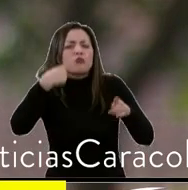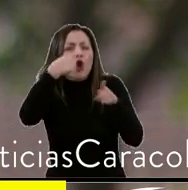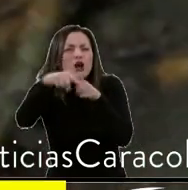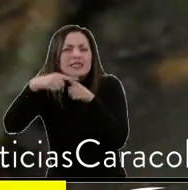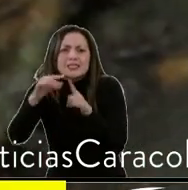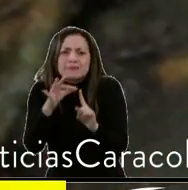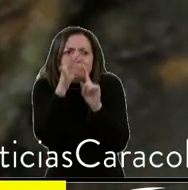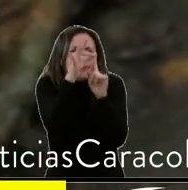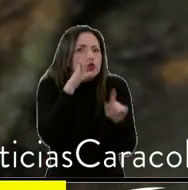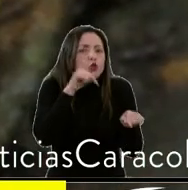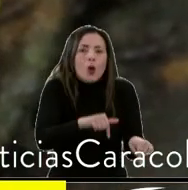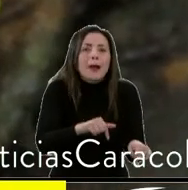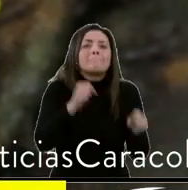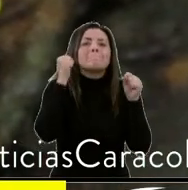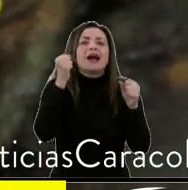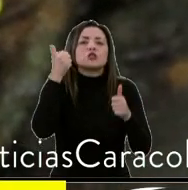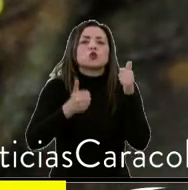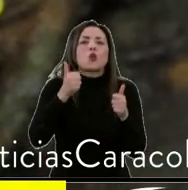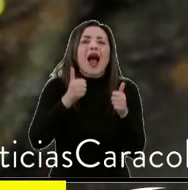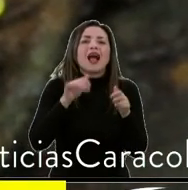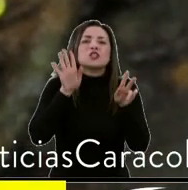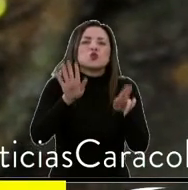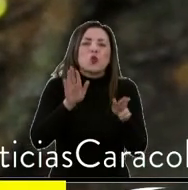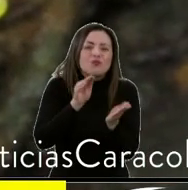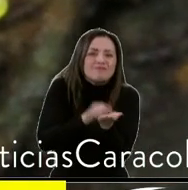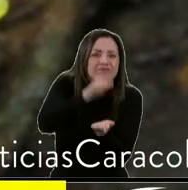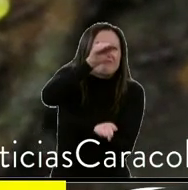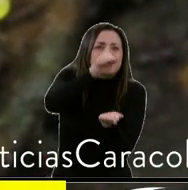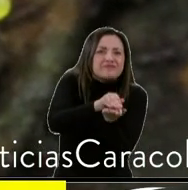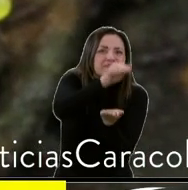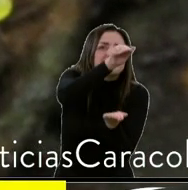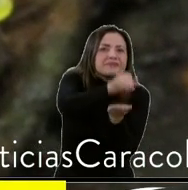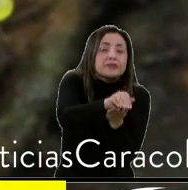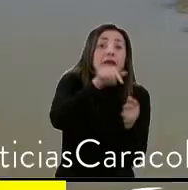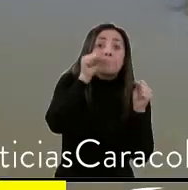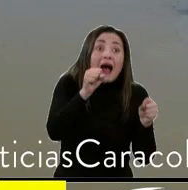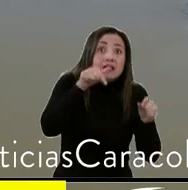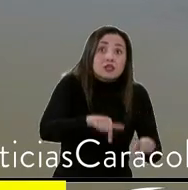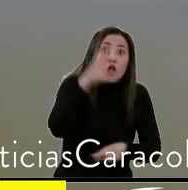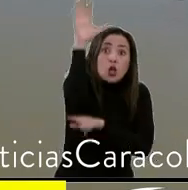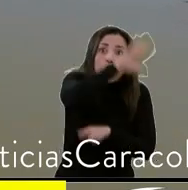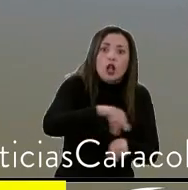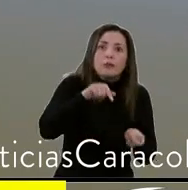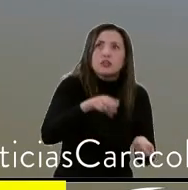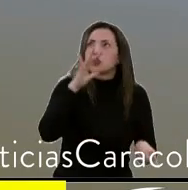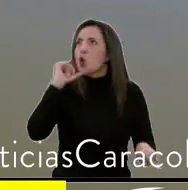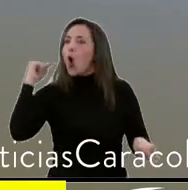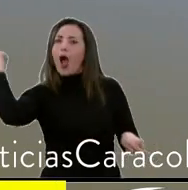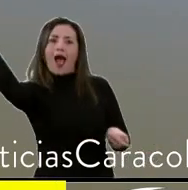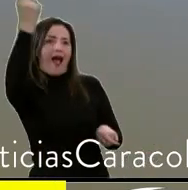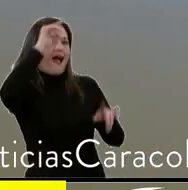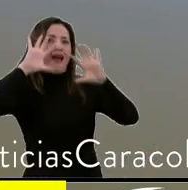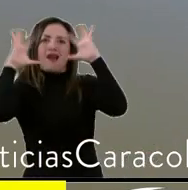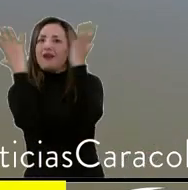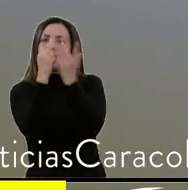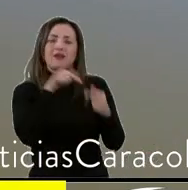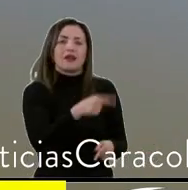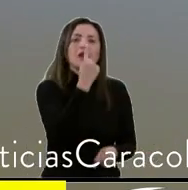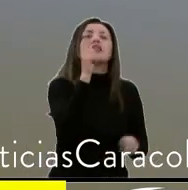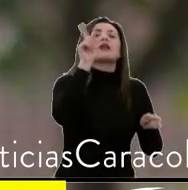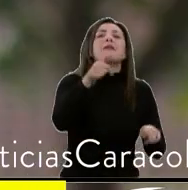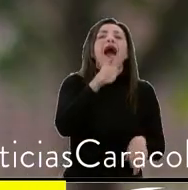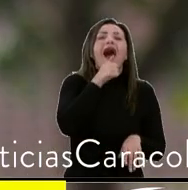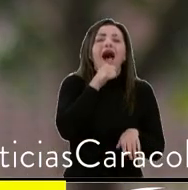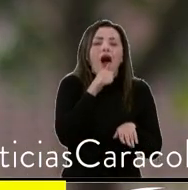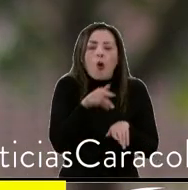es en las ranas, que casi la mitad de las especies que hay en el país son endémicas. También dentro de los peces de agua dulce, tenemos cerca